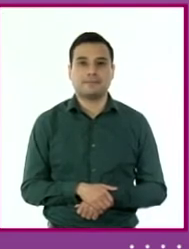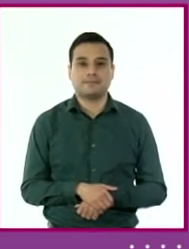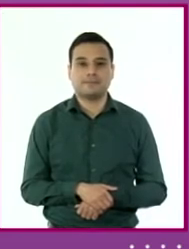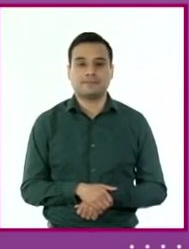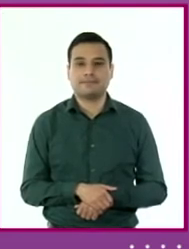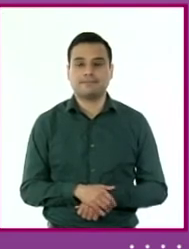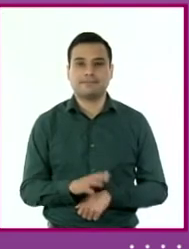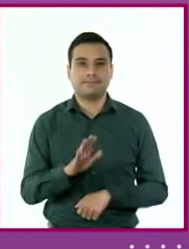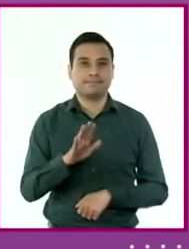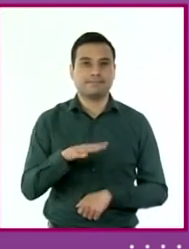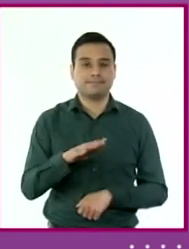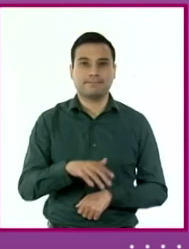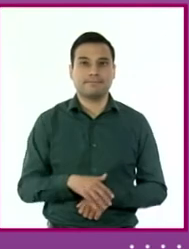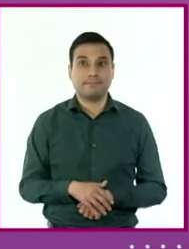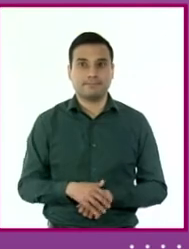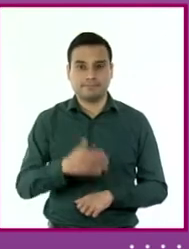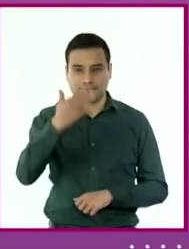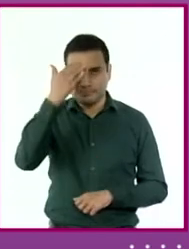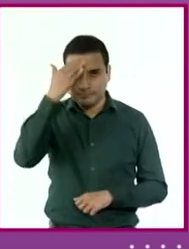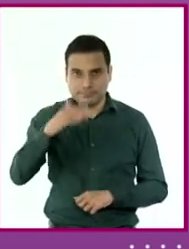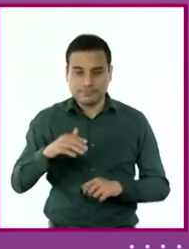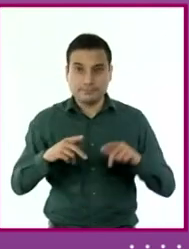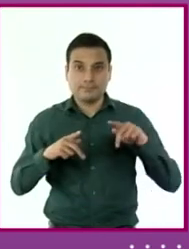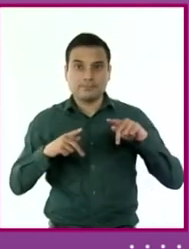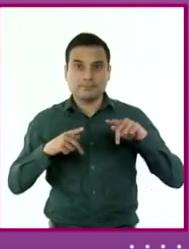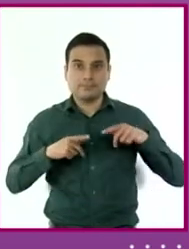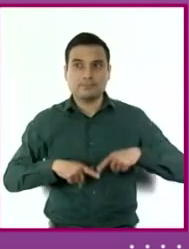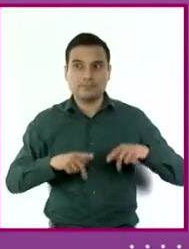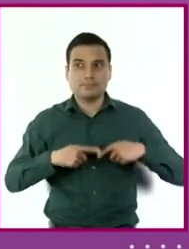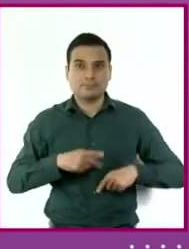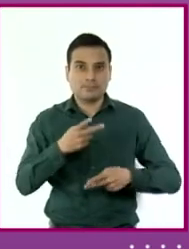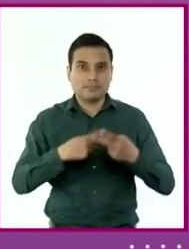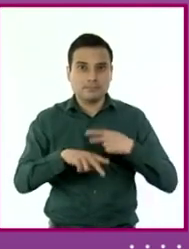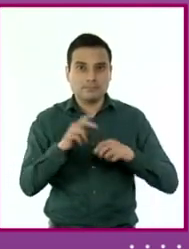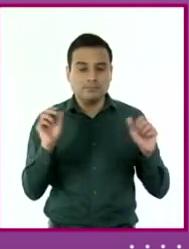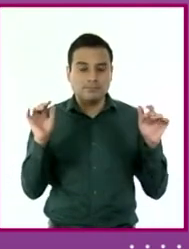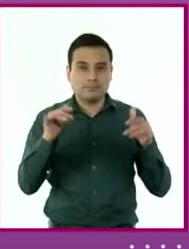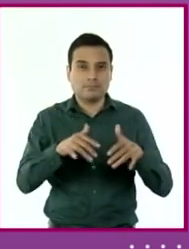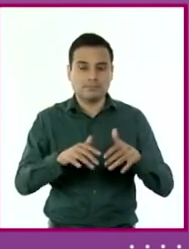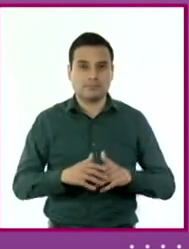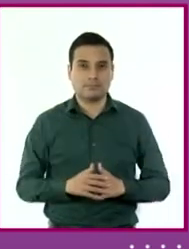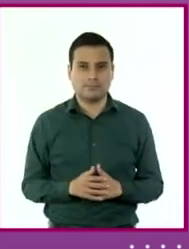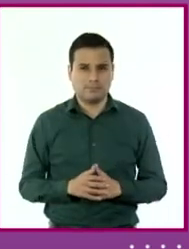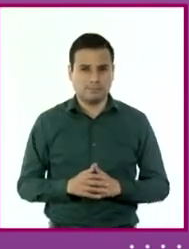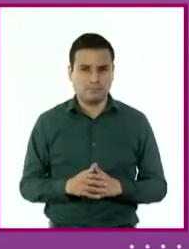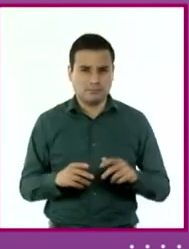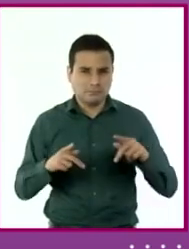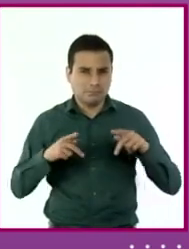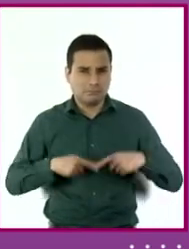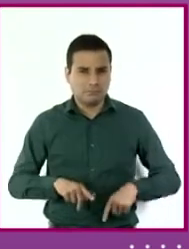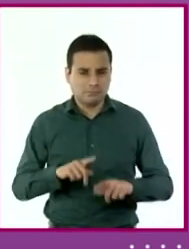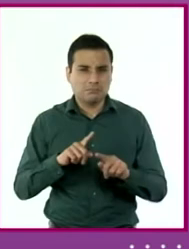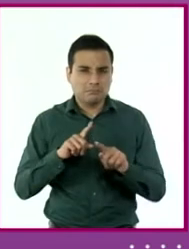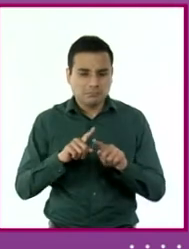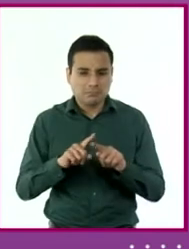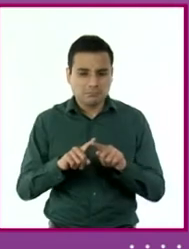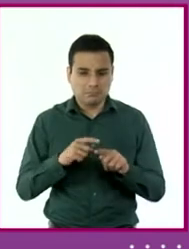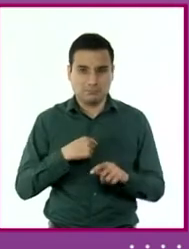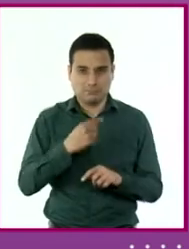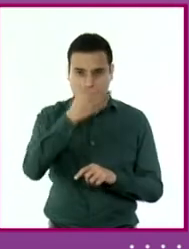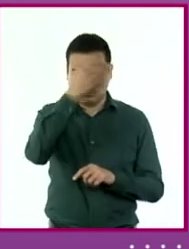Gabriela, ¿ya sabes que vienen unas personas de Leningrado? No, no. ¿Quiénes son? No los